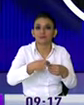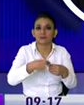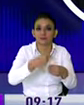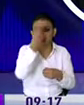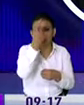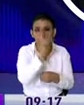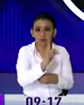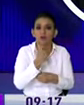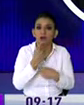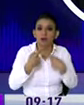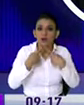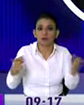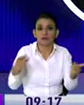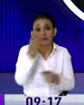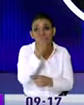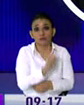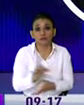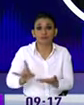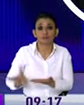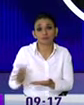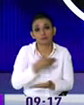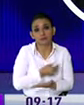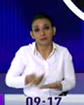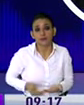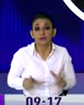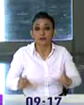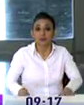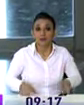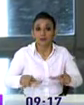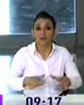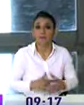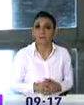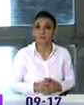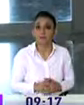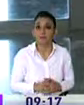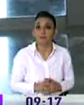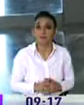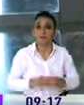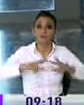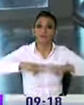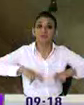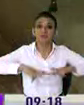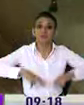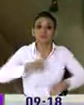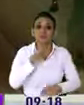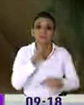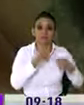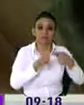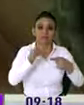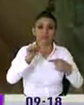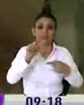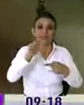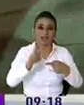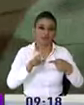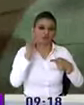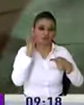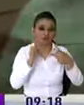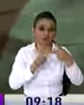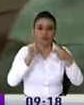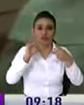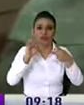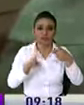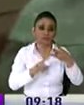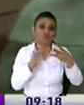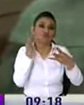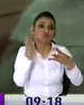rueda de prensa y que decidieron destituir al presidente Lenín Moreno. Entre las investigadas están Lira Villalba, Doris Solís y Gabriela